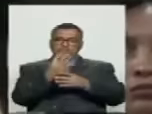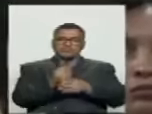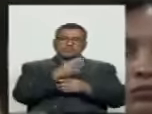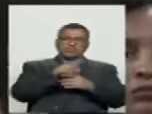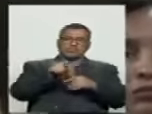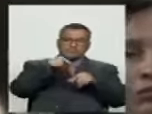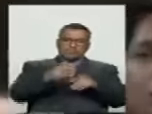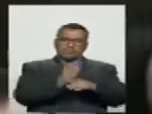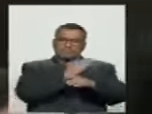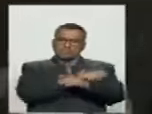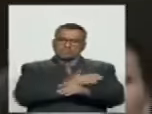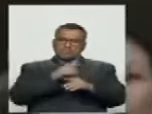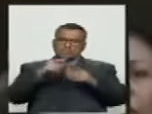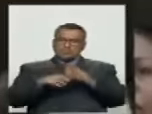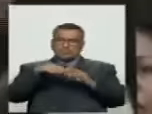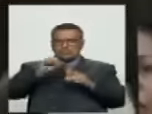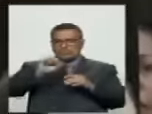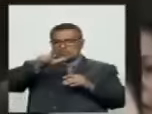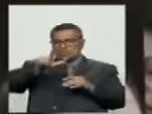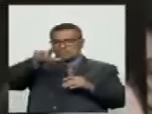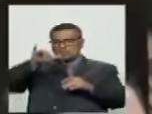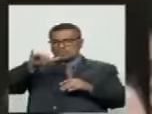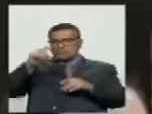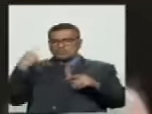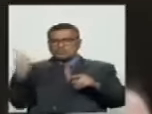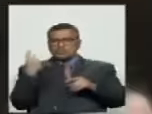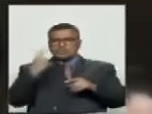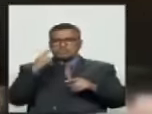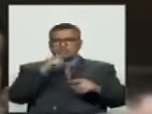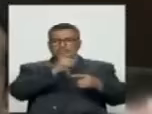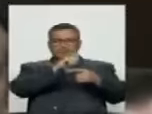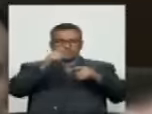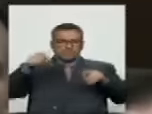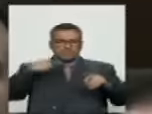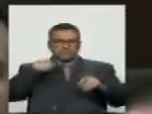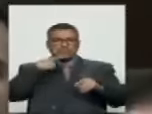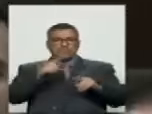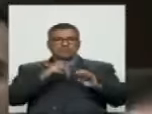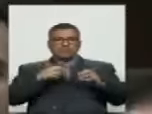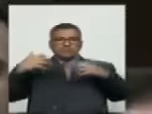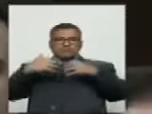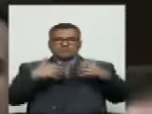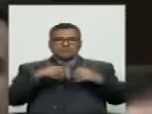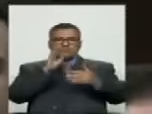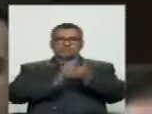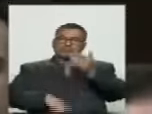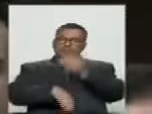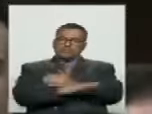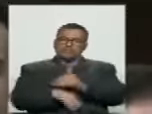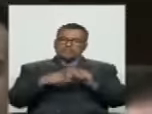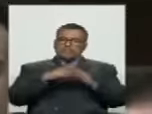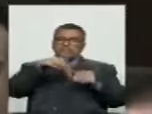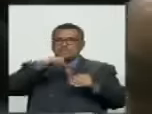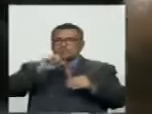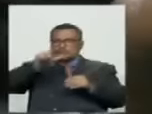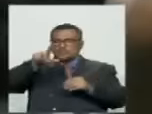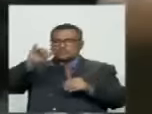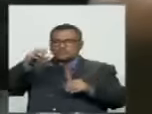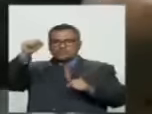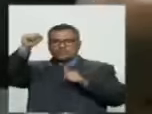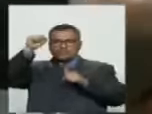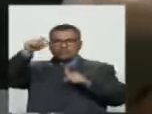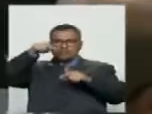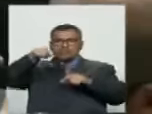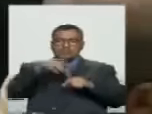la precampaña, hice un video de Alí. Y nada más porque el video decía, al combate me voy, de la canción de Alí, y yo decía, puño en